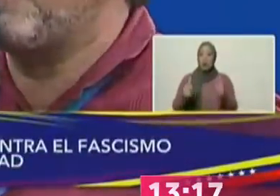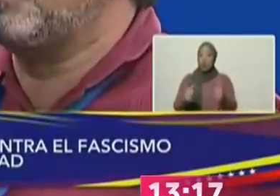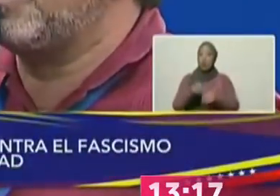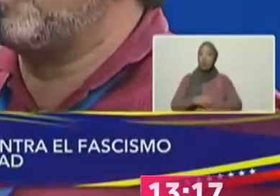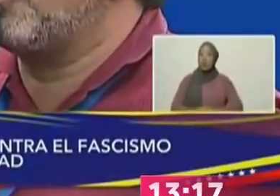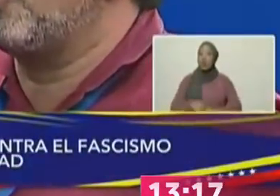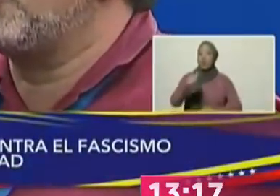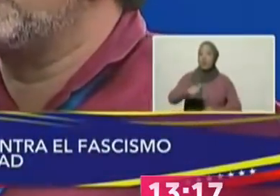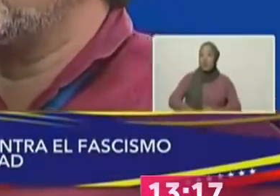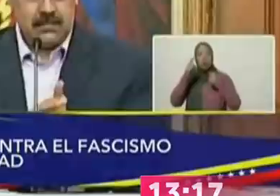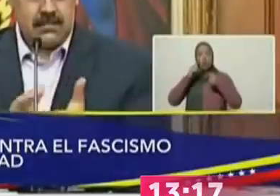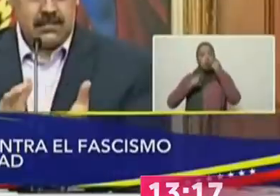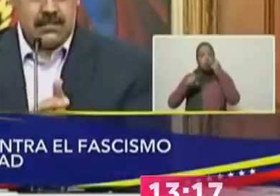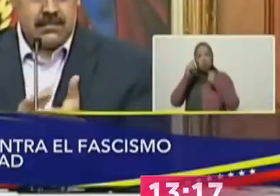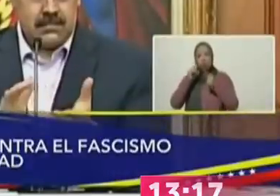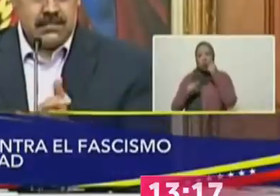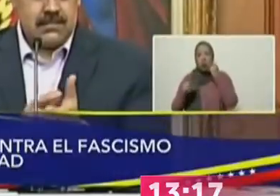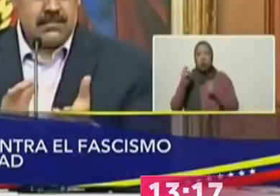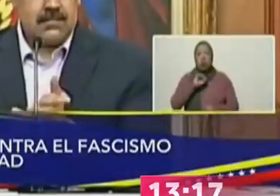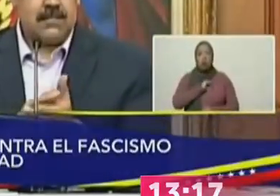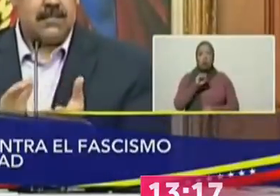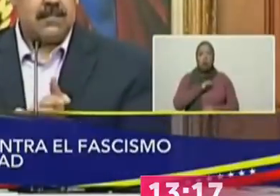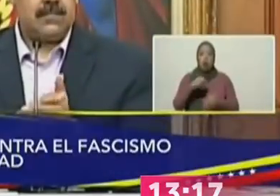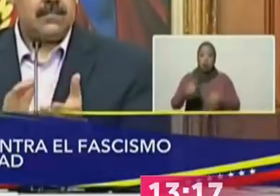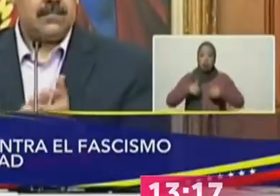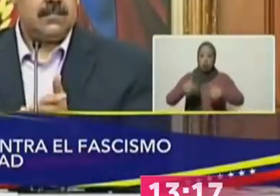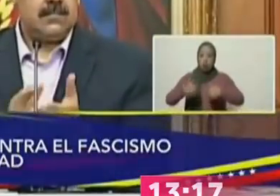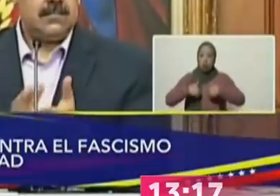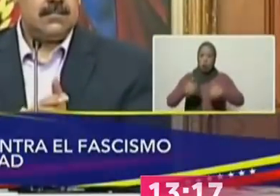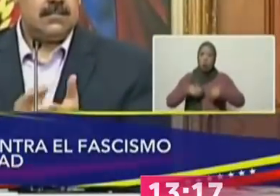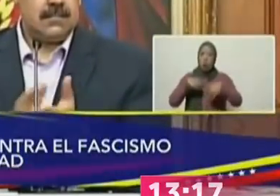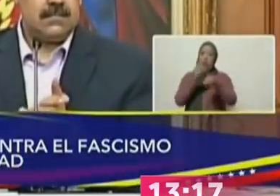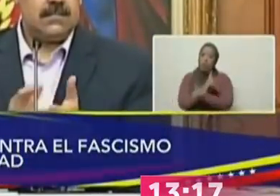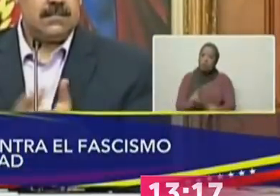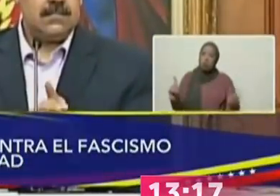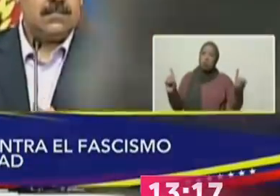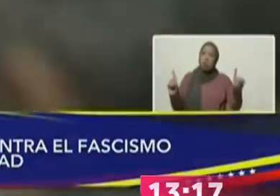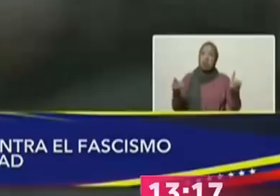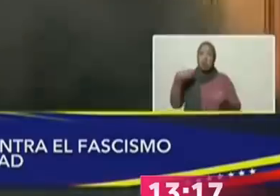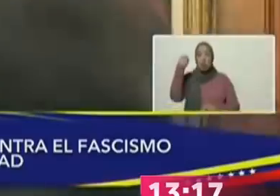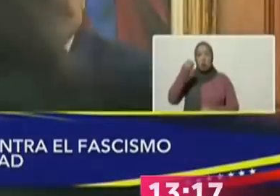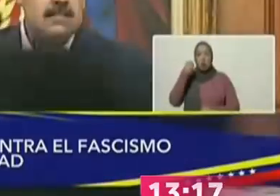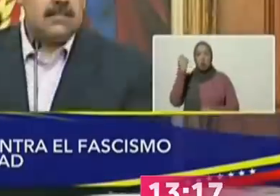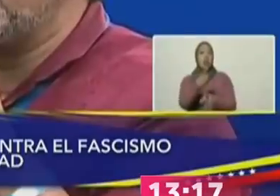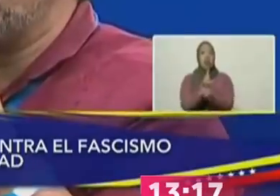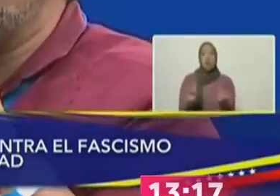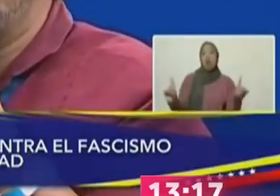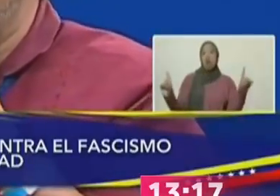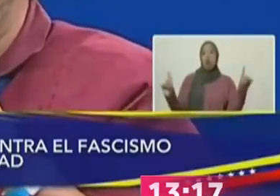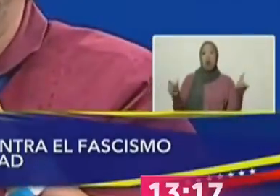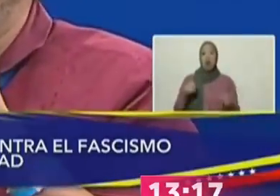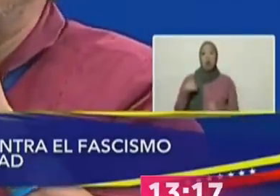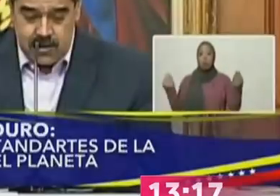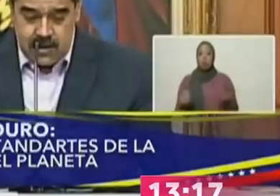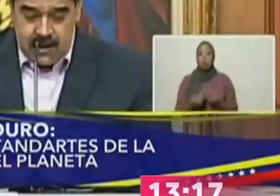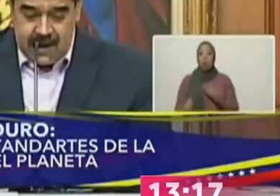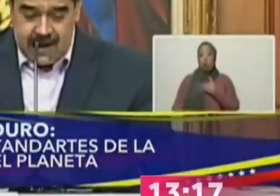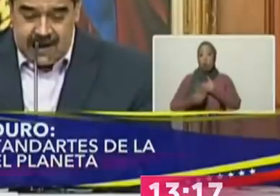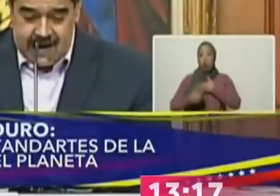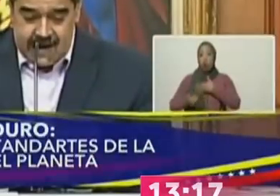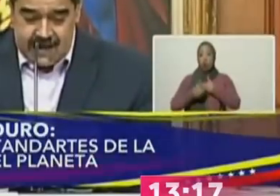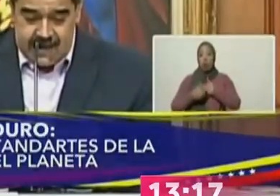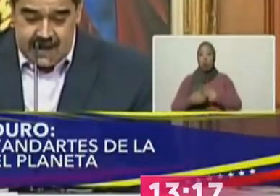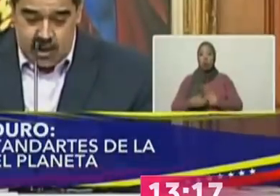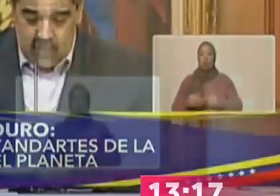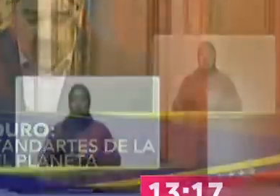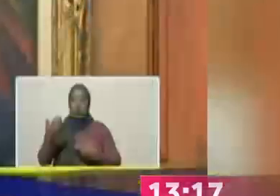en materia de derechos humanos el trabajo de Venezuela y criticó también a las Fuerzas Armadas en nuestro país, que dijo se